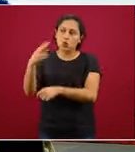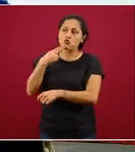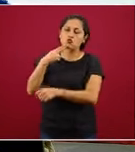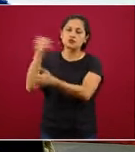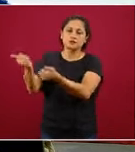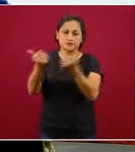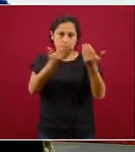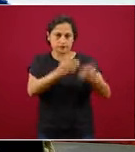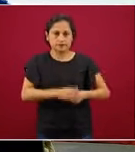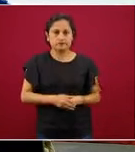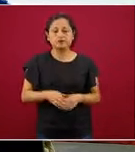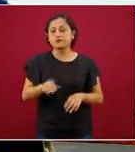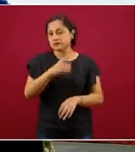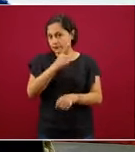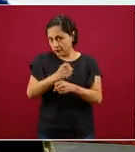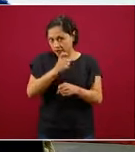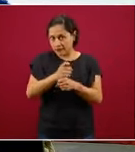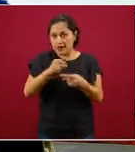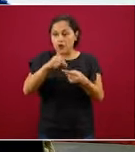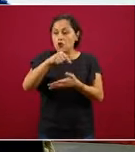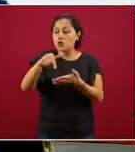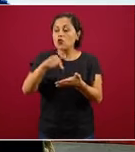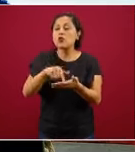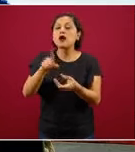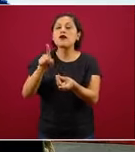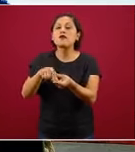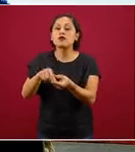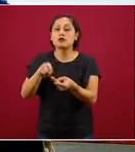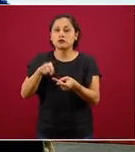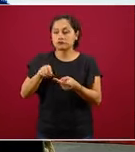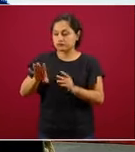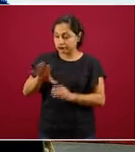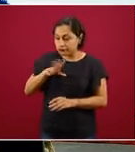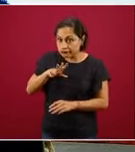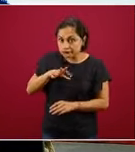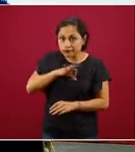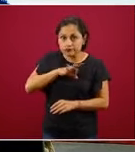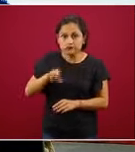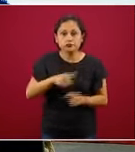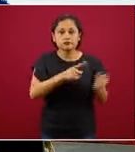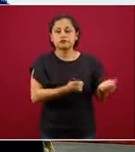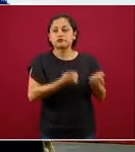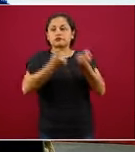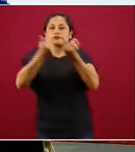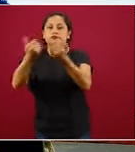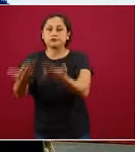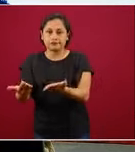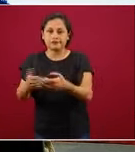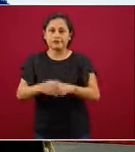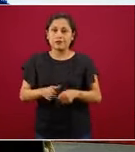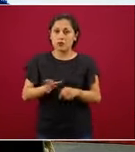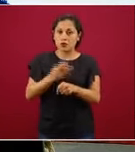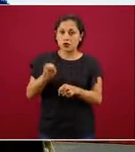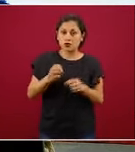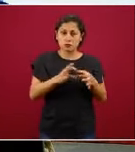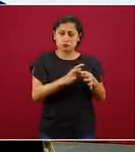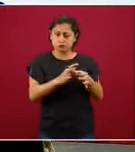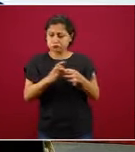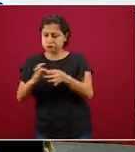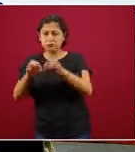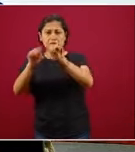la capacidad instalada y se finaliza el proceso, de tal forma que el sistema se vuelve redundante. O sea, no hay forma que se nos escape